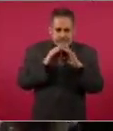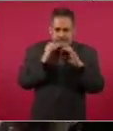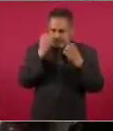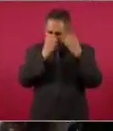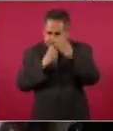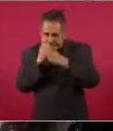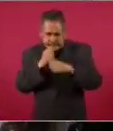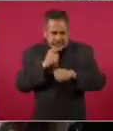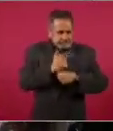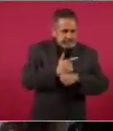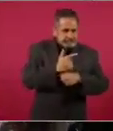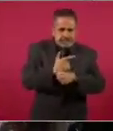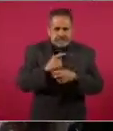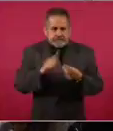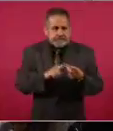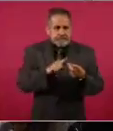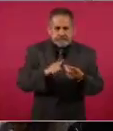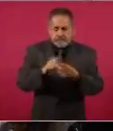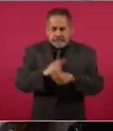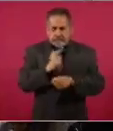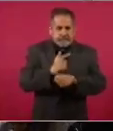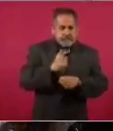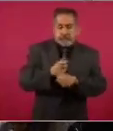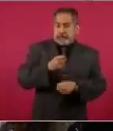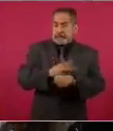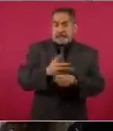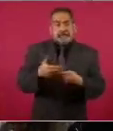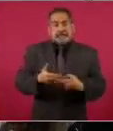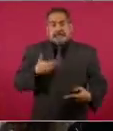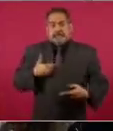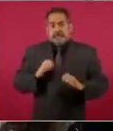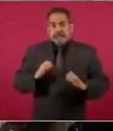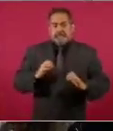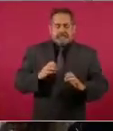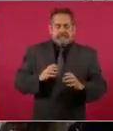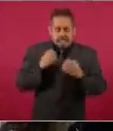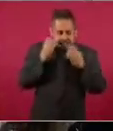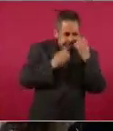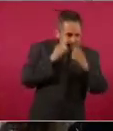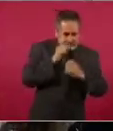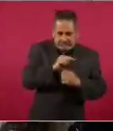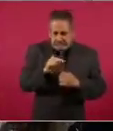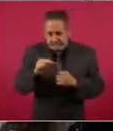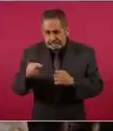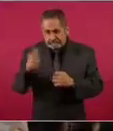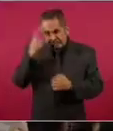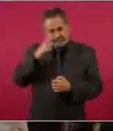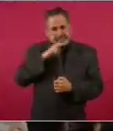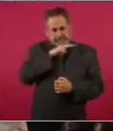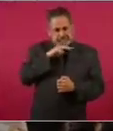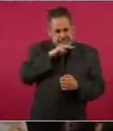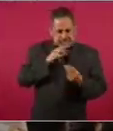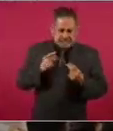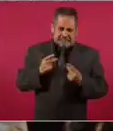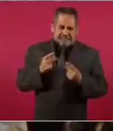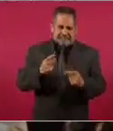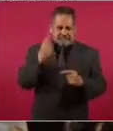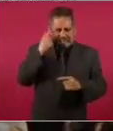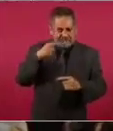para detectar su presencia de manera temprana y poder actuar con oportunidad